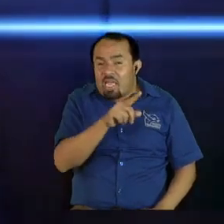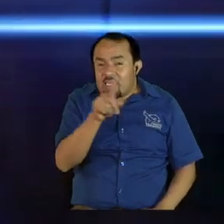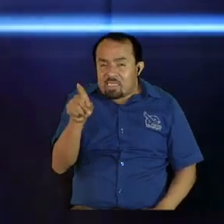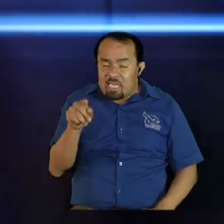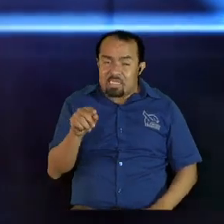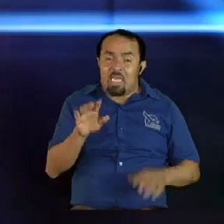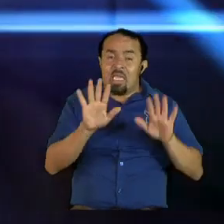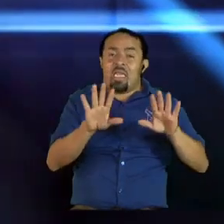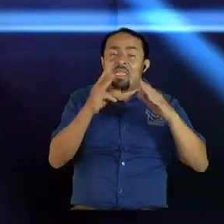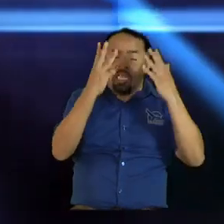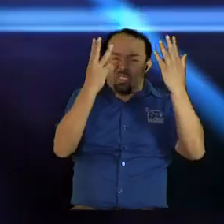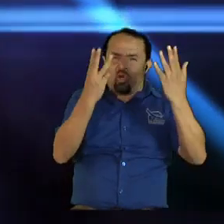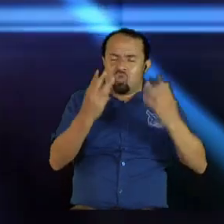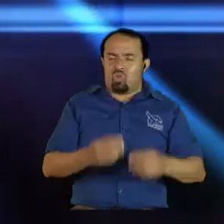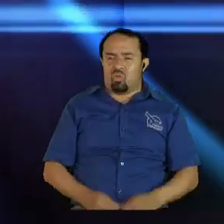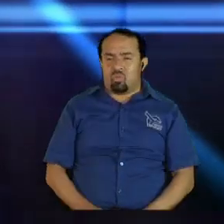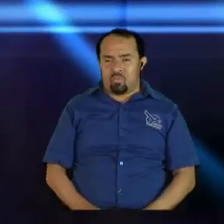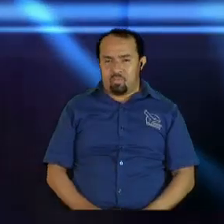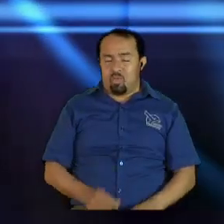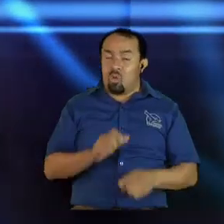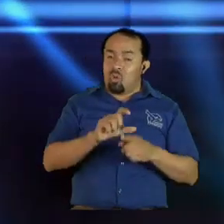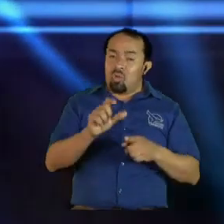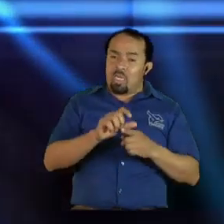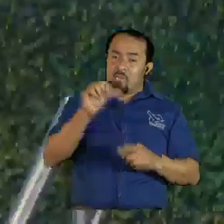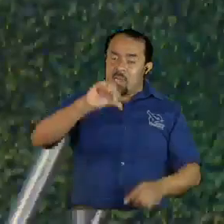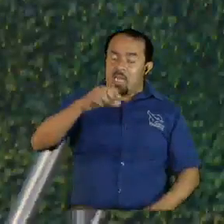de Jeremías es, ¿quién lo conocerá?